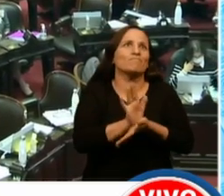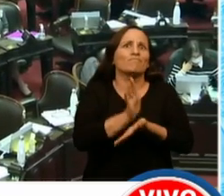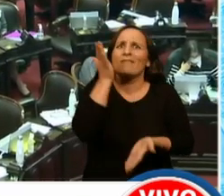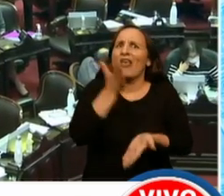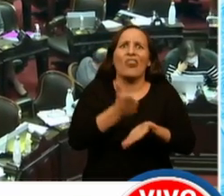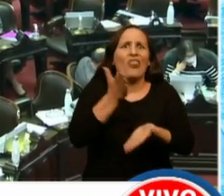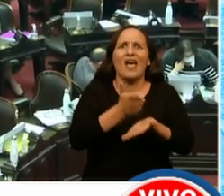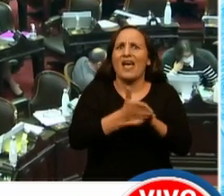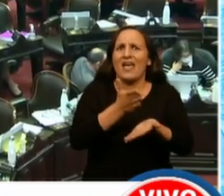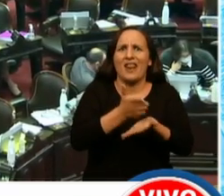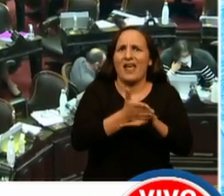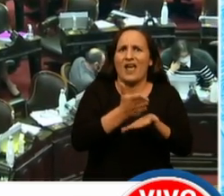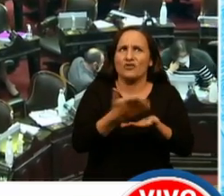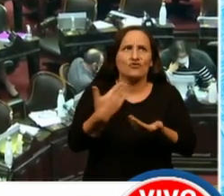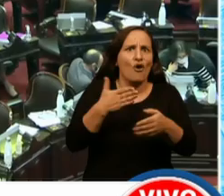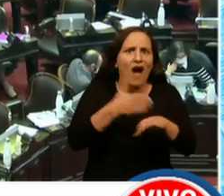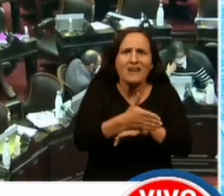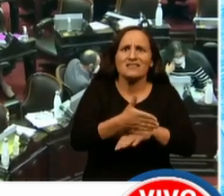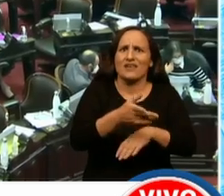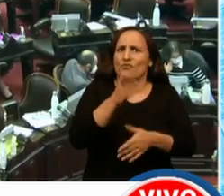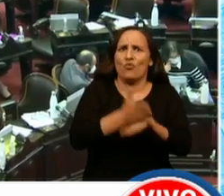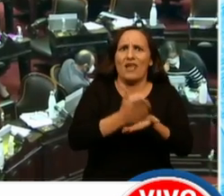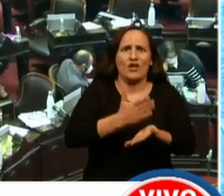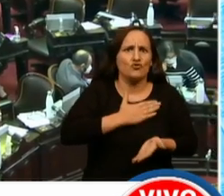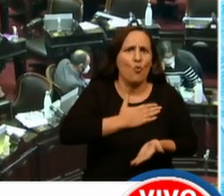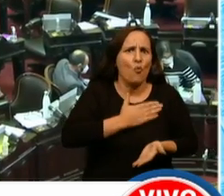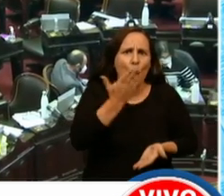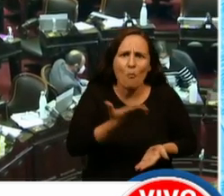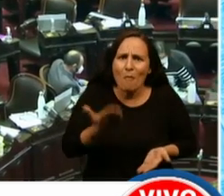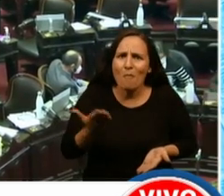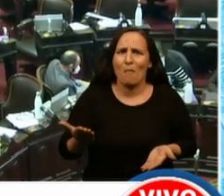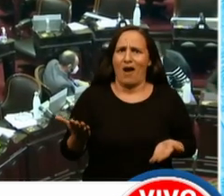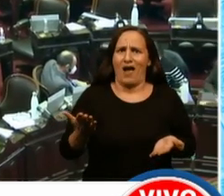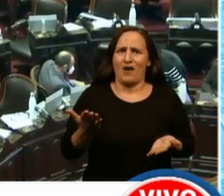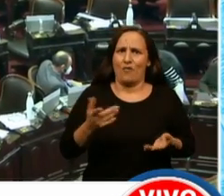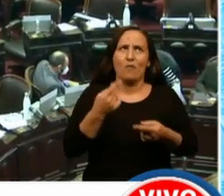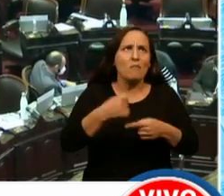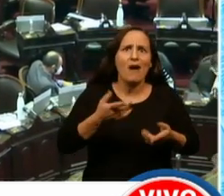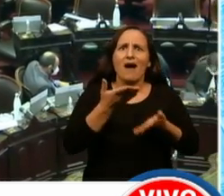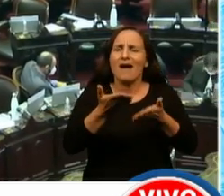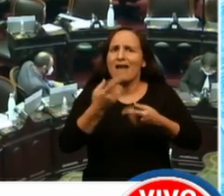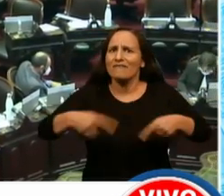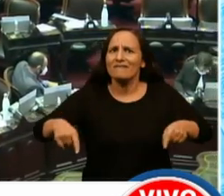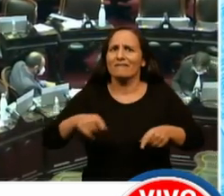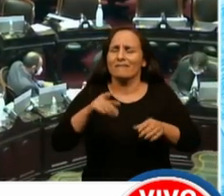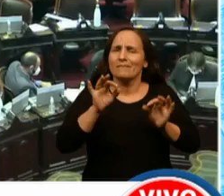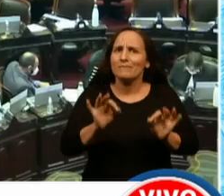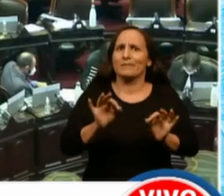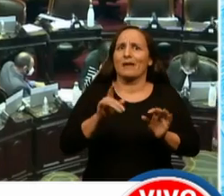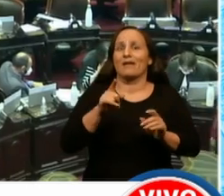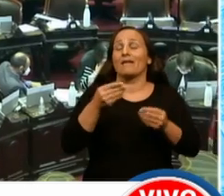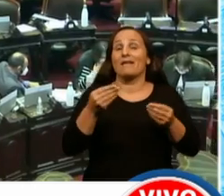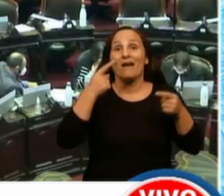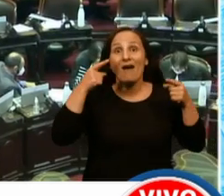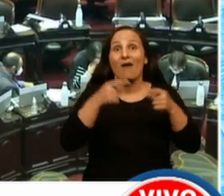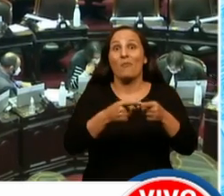al acceso un derecho humano un derecho al acceso a los servicios y con el fin que cumple